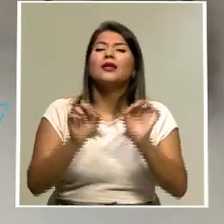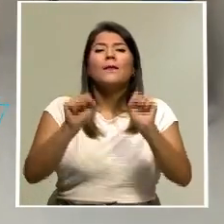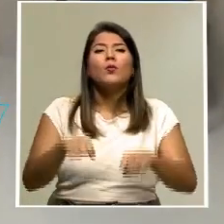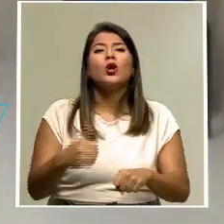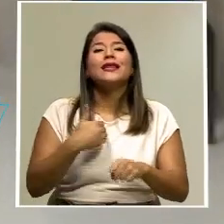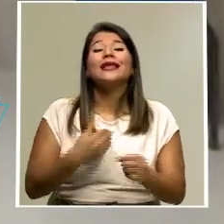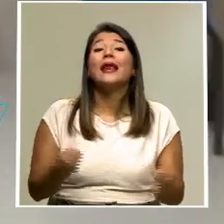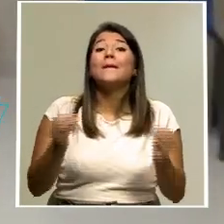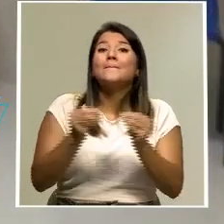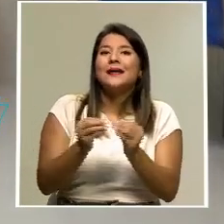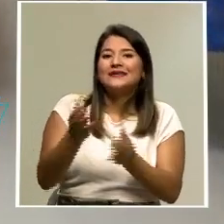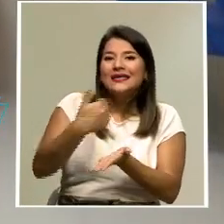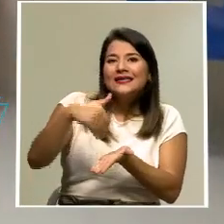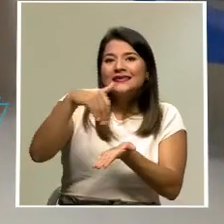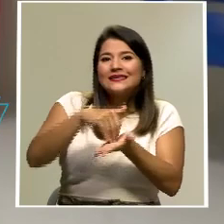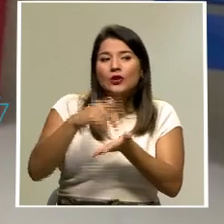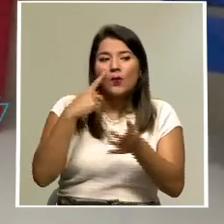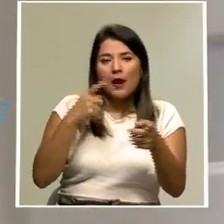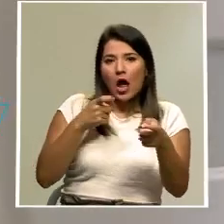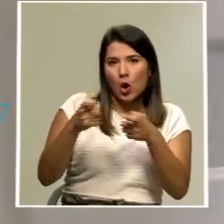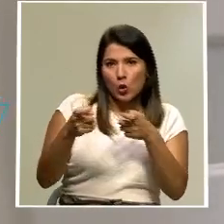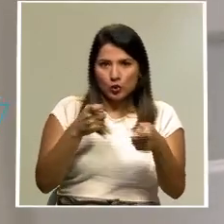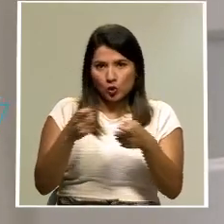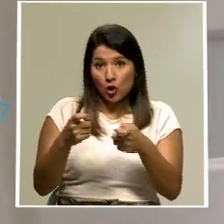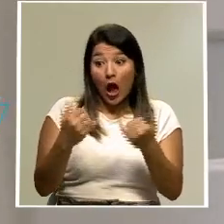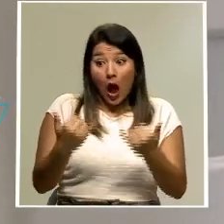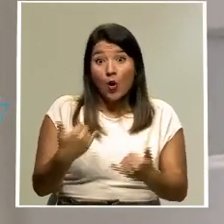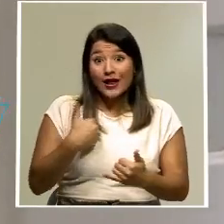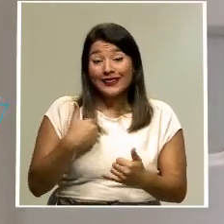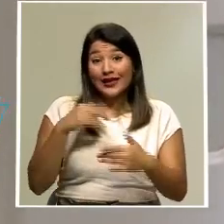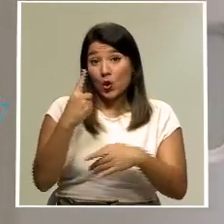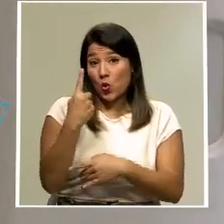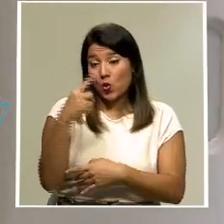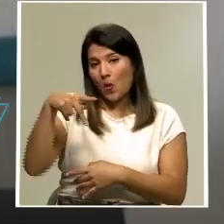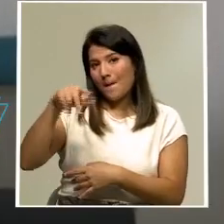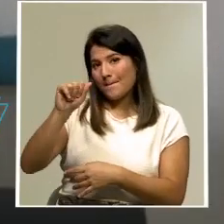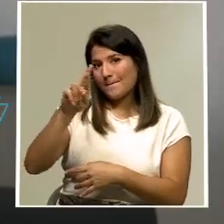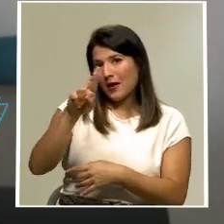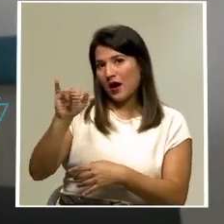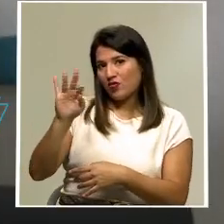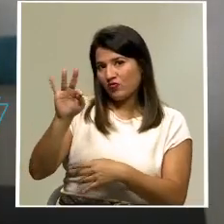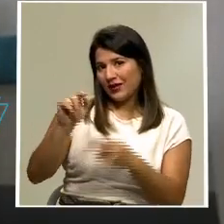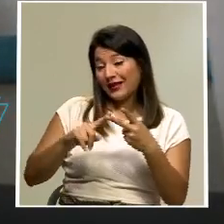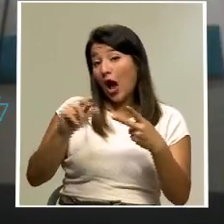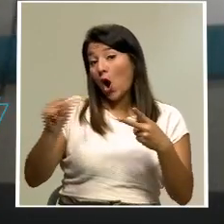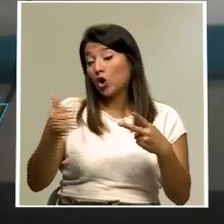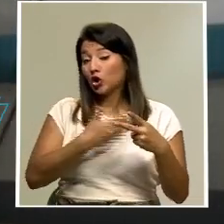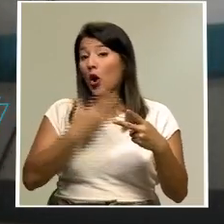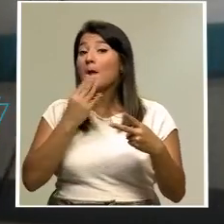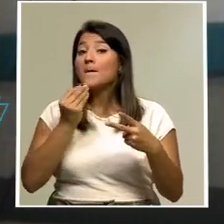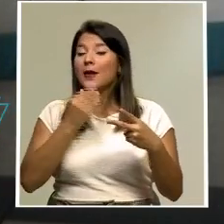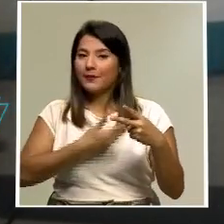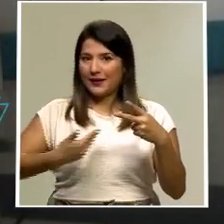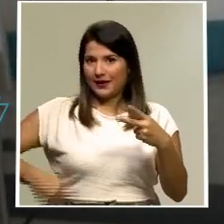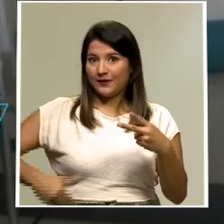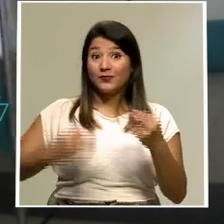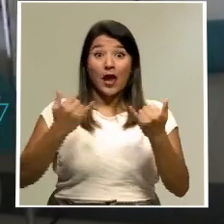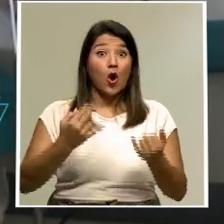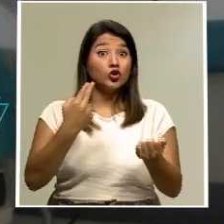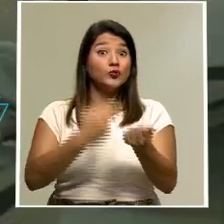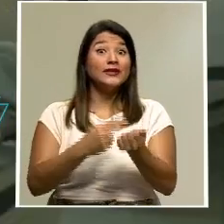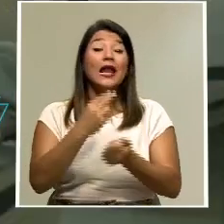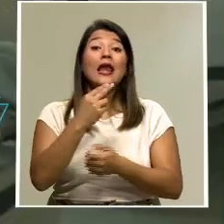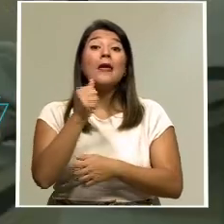de contención. Actualmente se cuenta con uno en Parrita y otro en Barba de Heredia. Macaya mencionó que en hospitales privados se cuenta